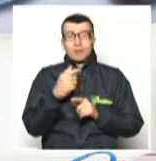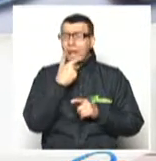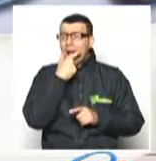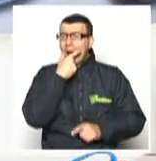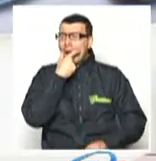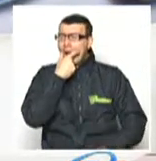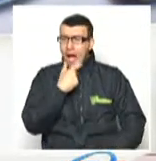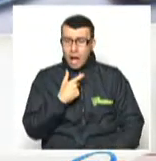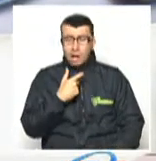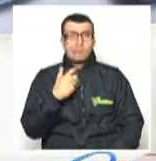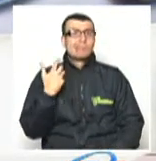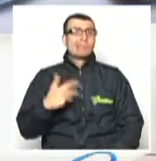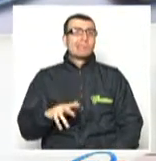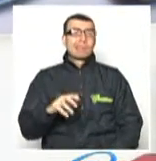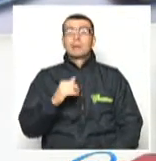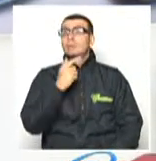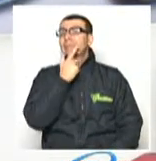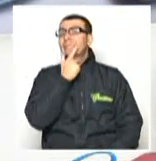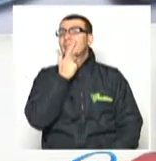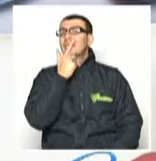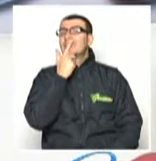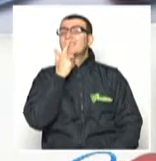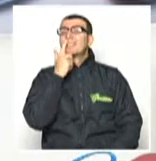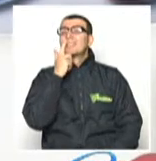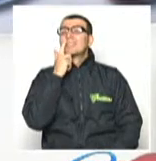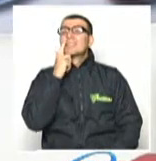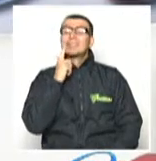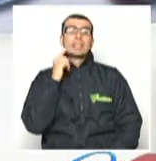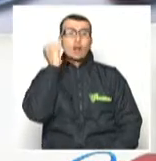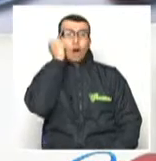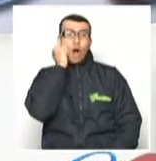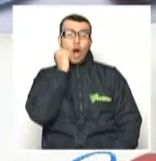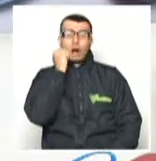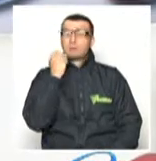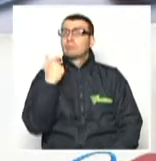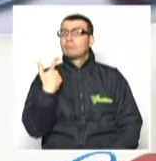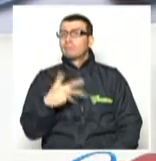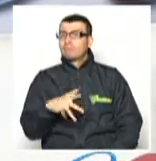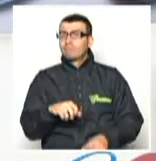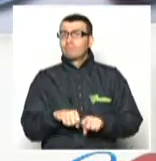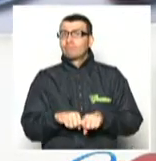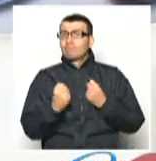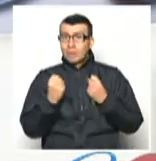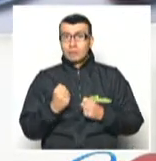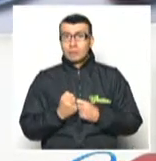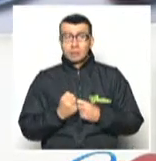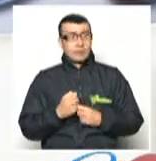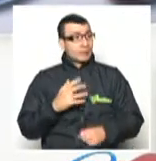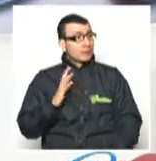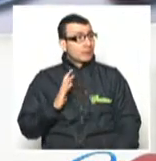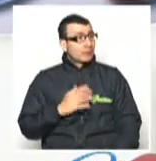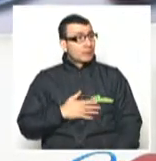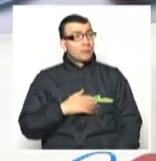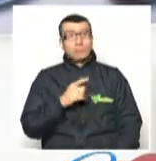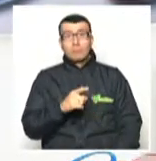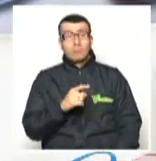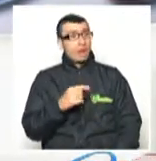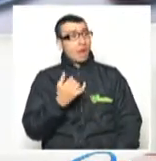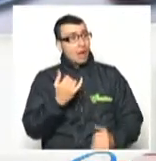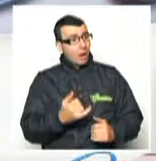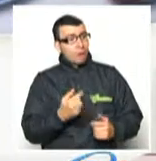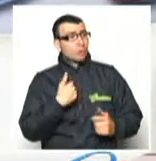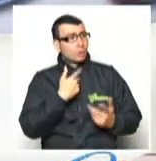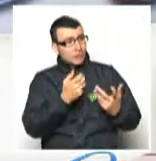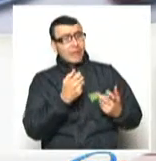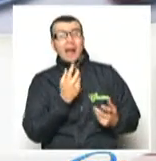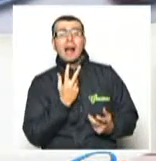atrofiado, desgastado mucho la parte de la encía y del hueso, es, ellos dicen, ¿y si tendrá de dónde pegarme la cajita que me quiero